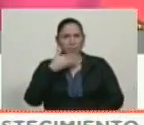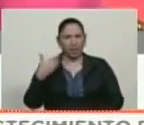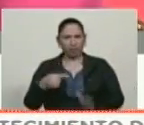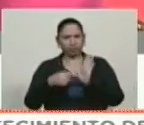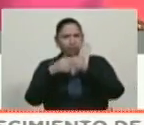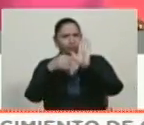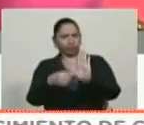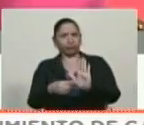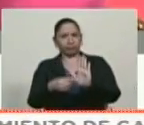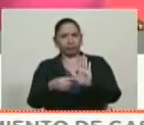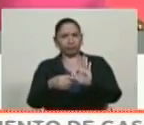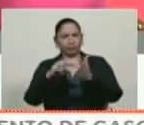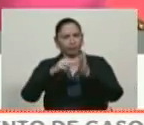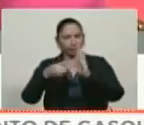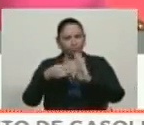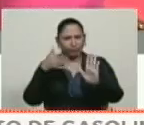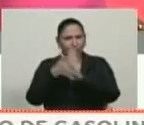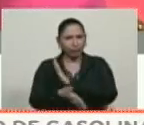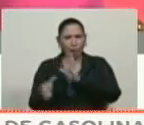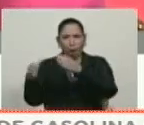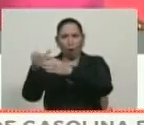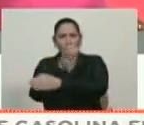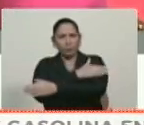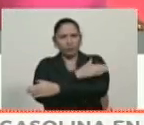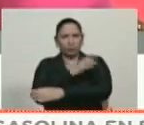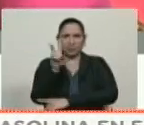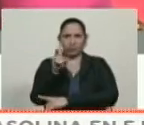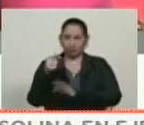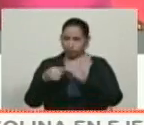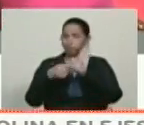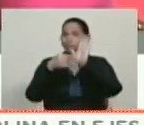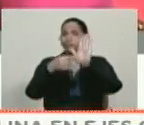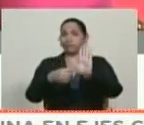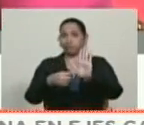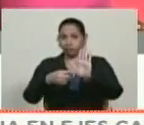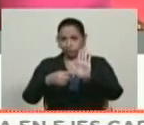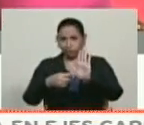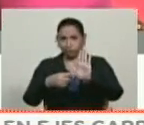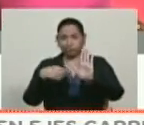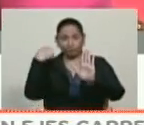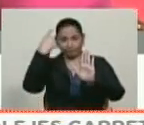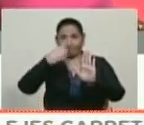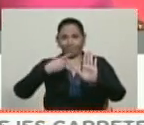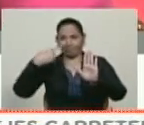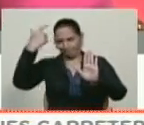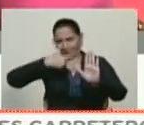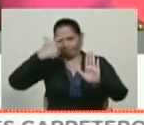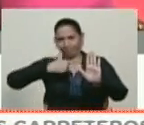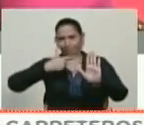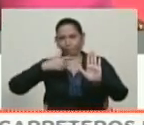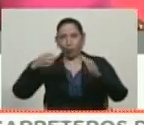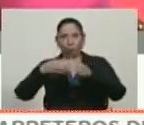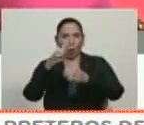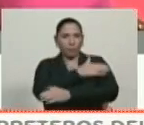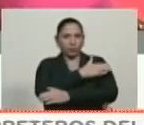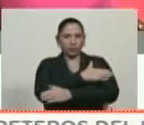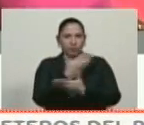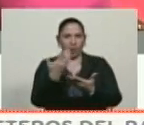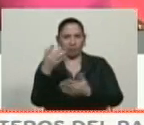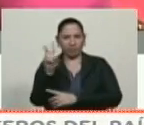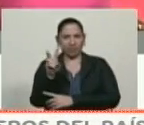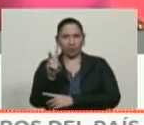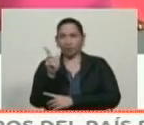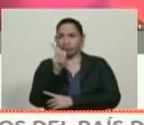ilustra lo que es la oposición venezolana. Ahí está, ese es el retrato fiel de la oposición venezolana. Una oposición